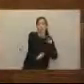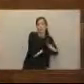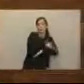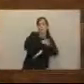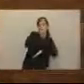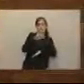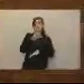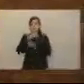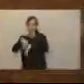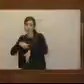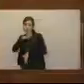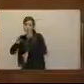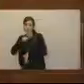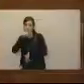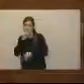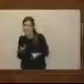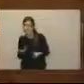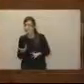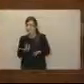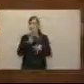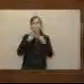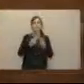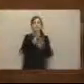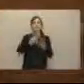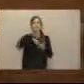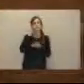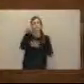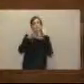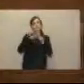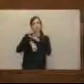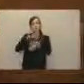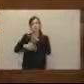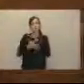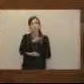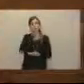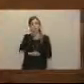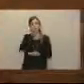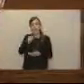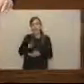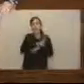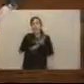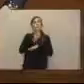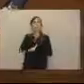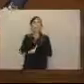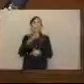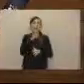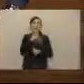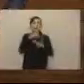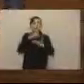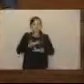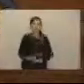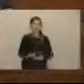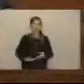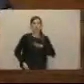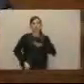Señorías, esperamos que en este asunto de la gestión de Lera la actual consejera nos siga con el persistente